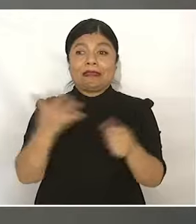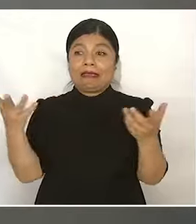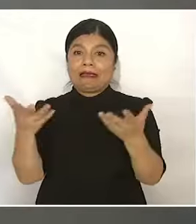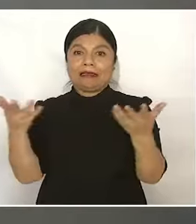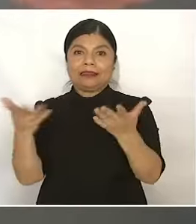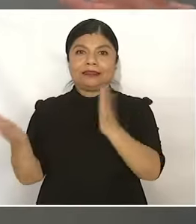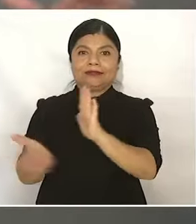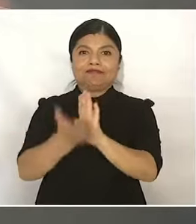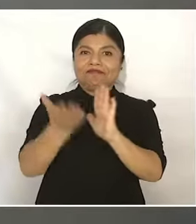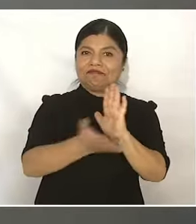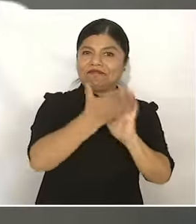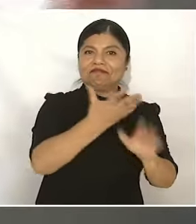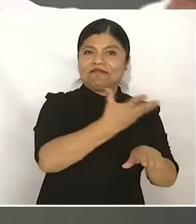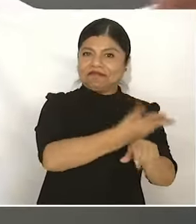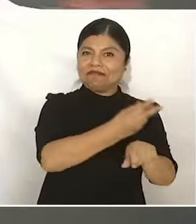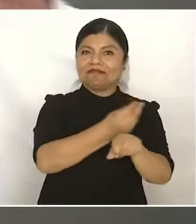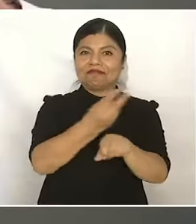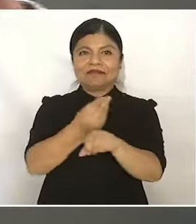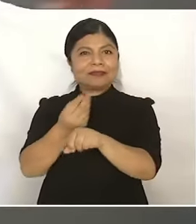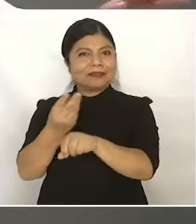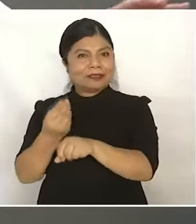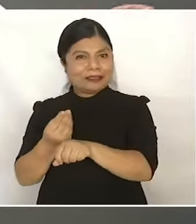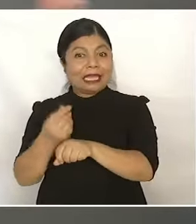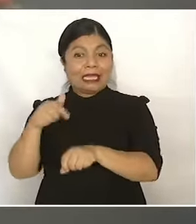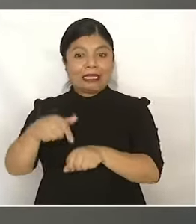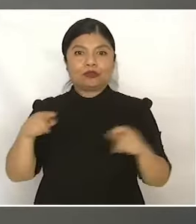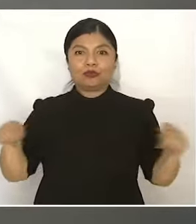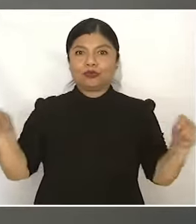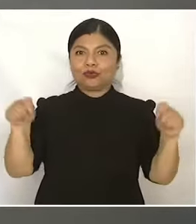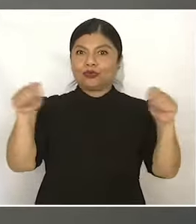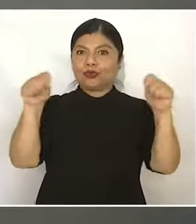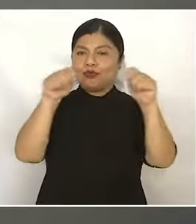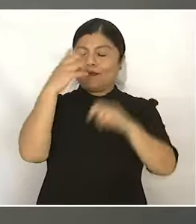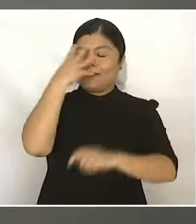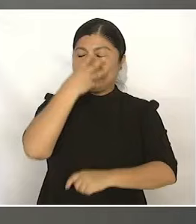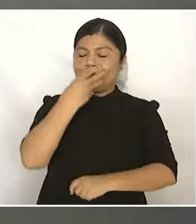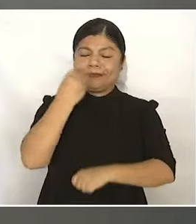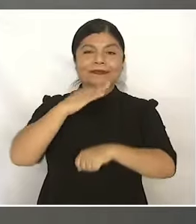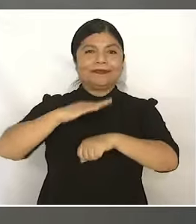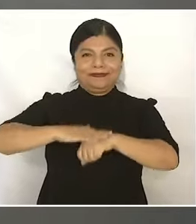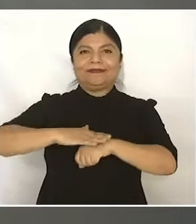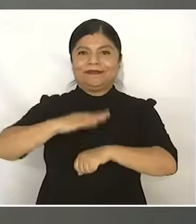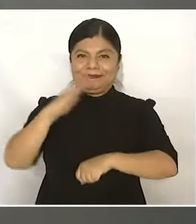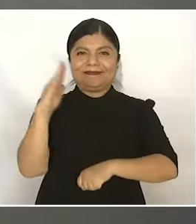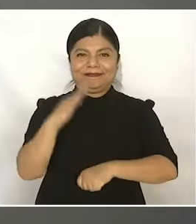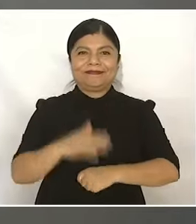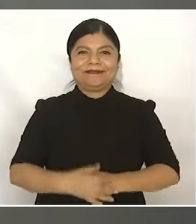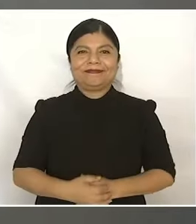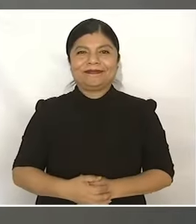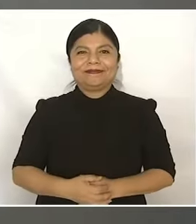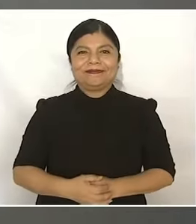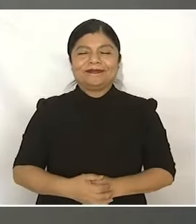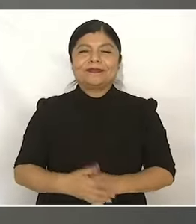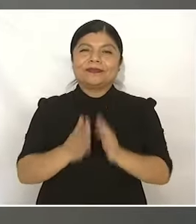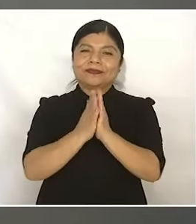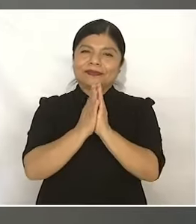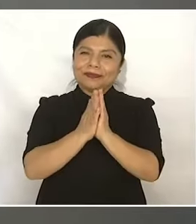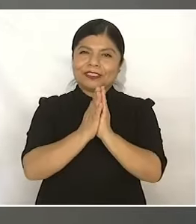a potenciar más Tulum. Lo que yo les pido, desde luego a las